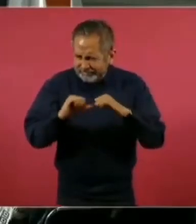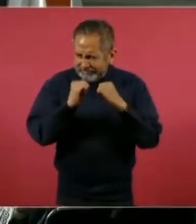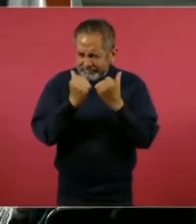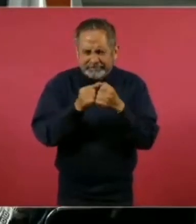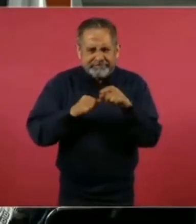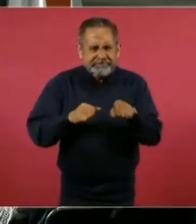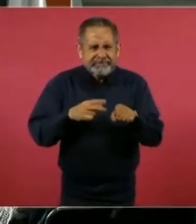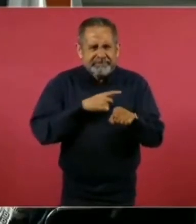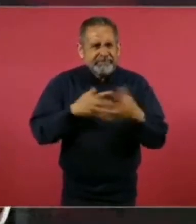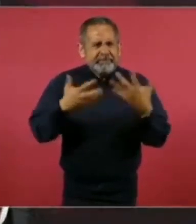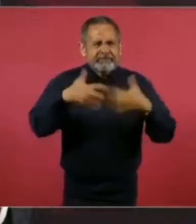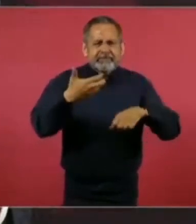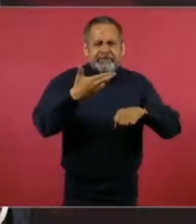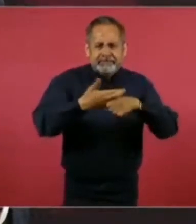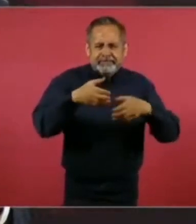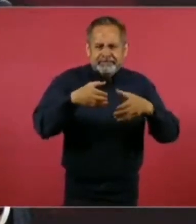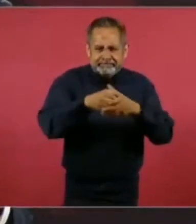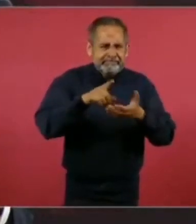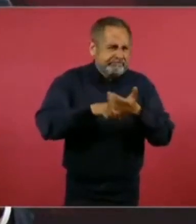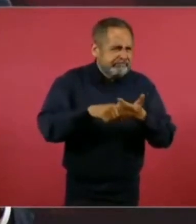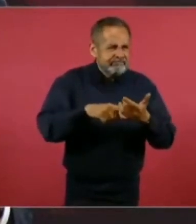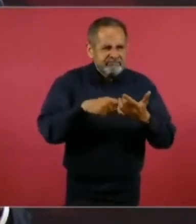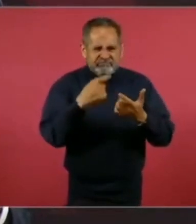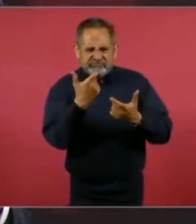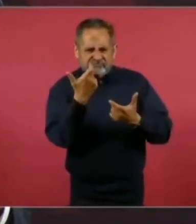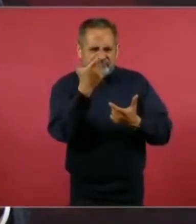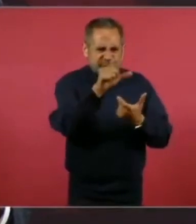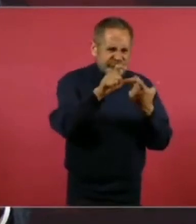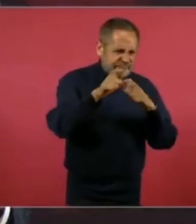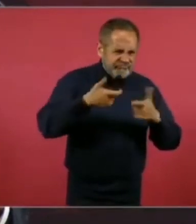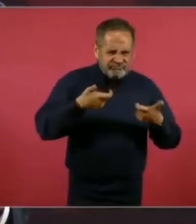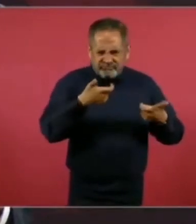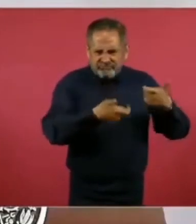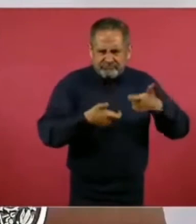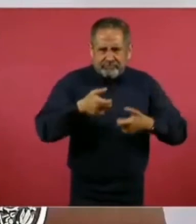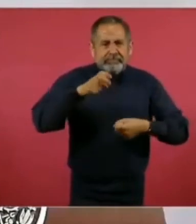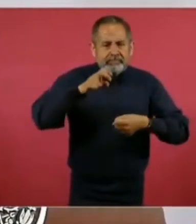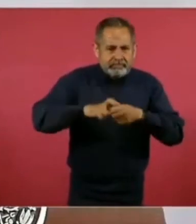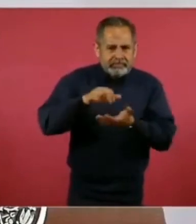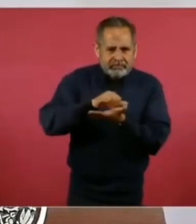asociación de empresarios, inversionistas en Nueva York,